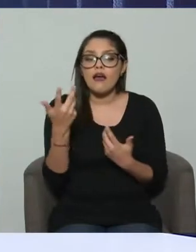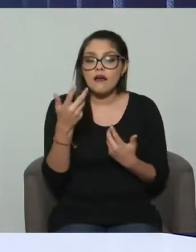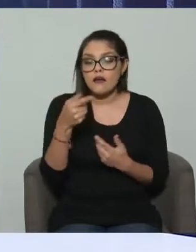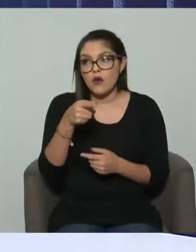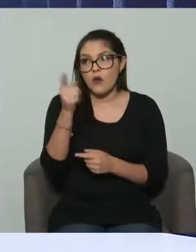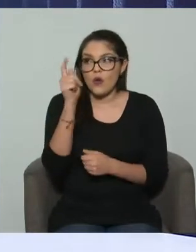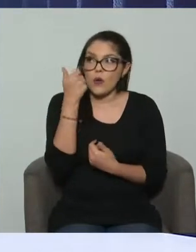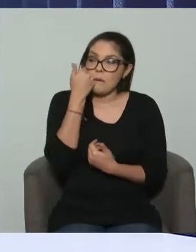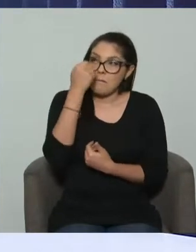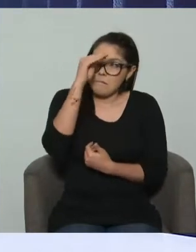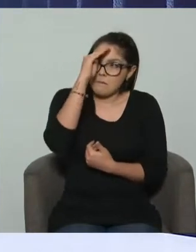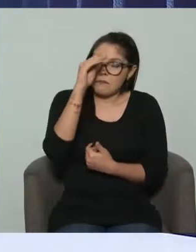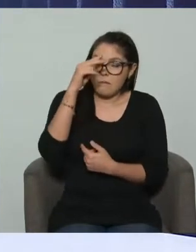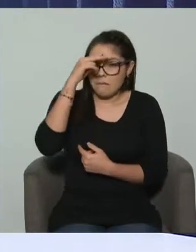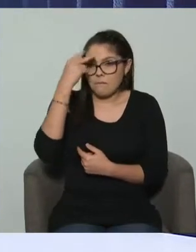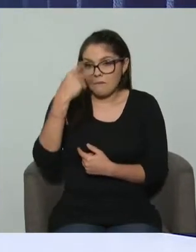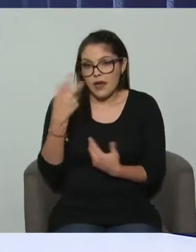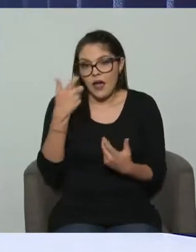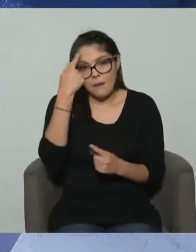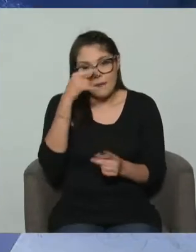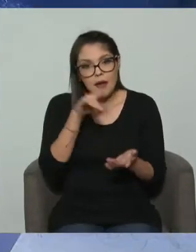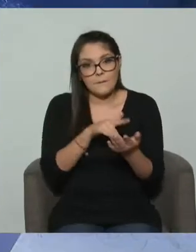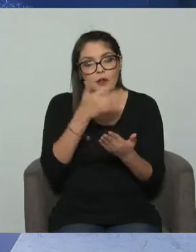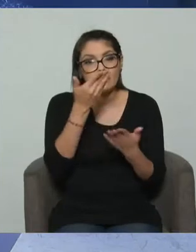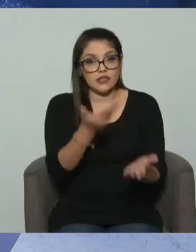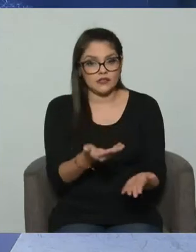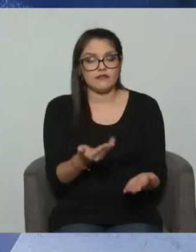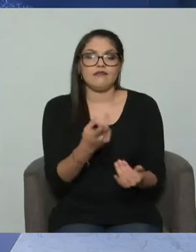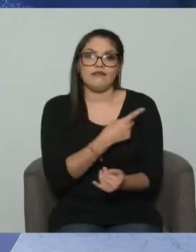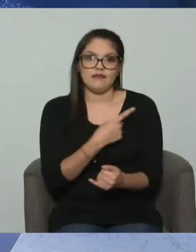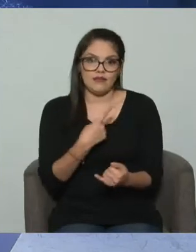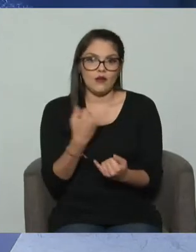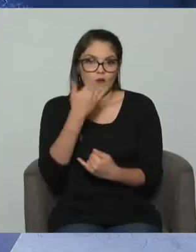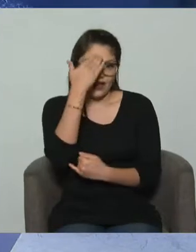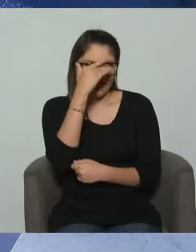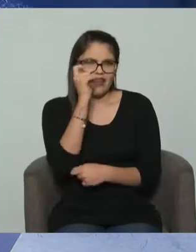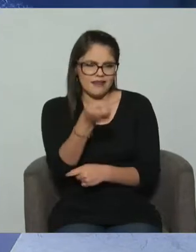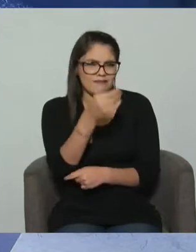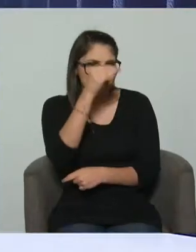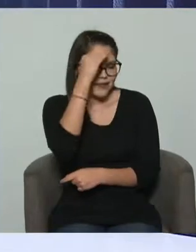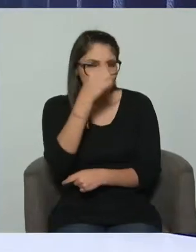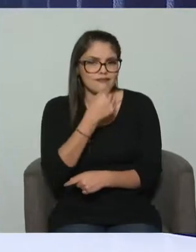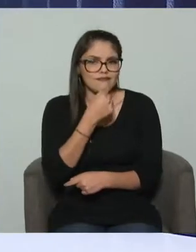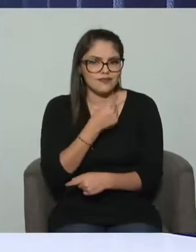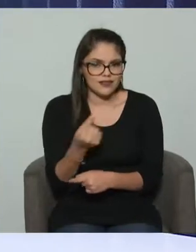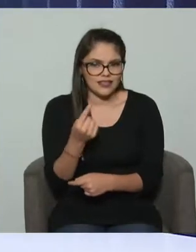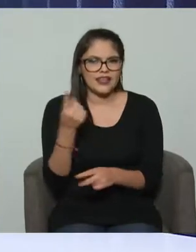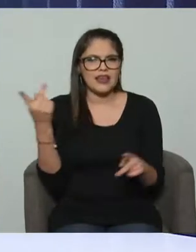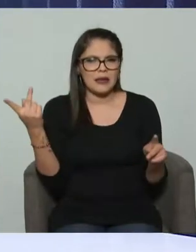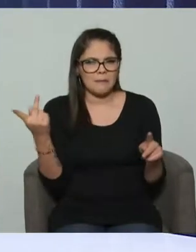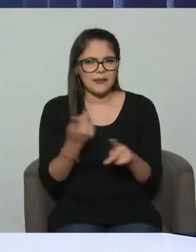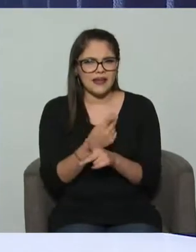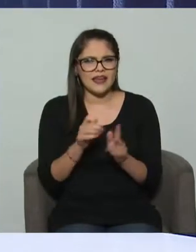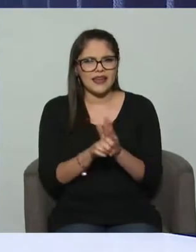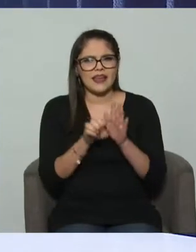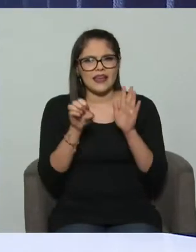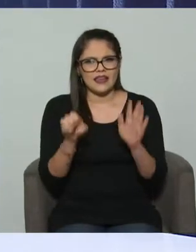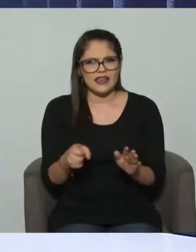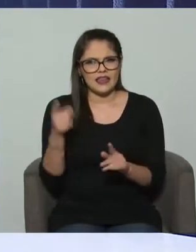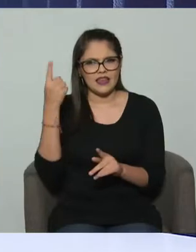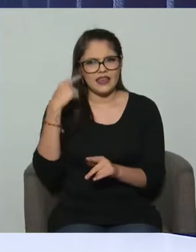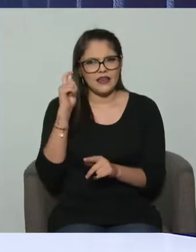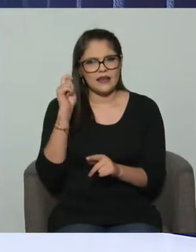esperas que el país haga por ti, bueno, también es importante saber qué opinan los niños. Mire usted lo que ocurrió con este caso de Torreón,